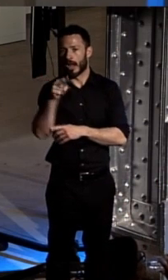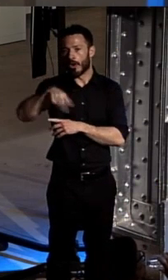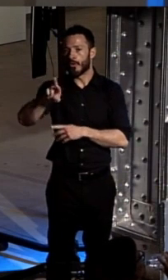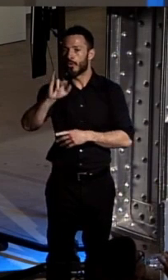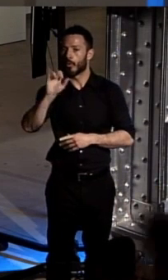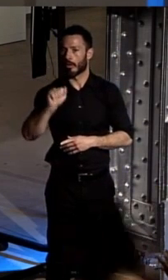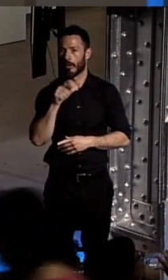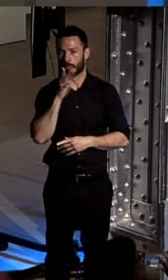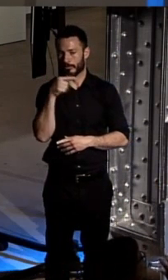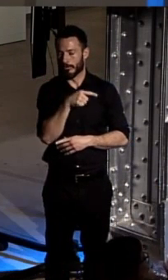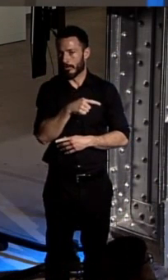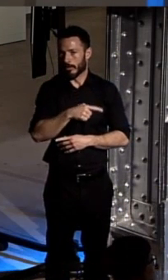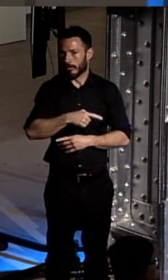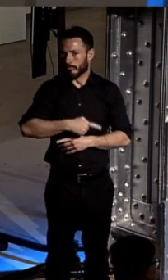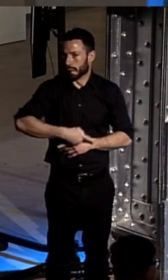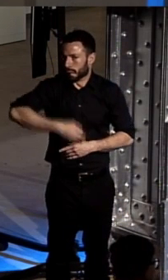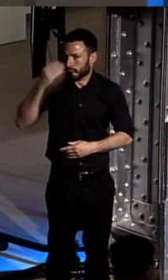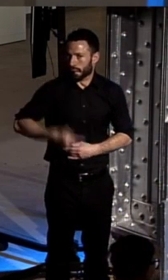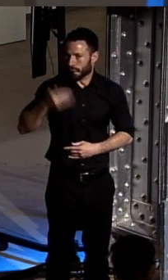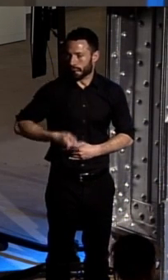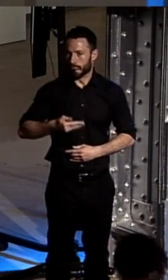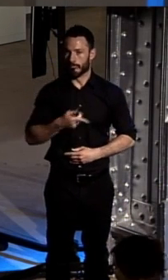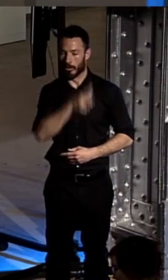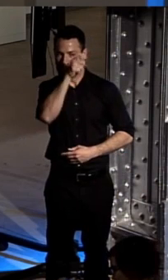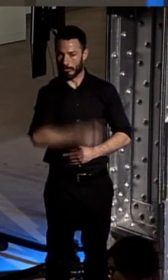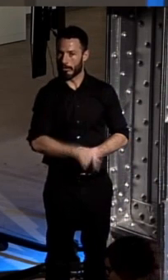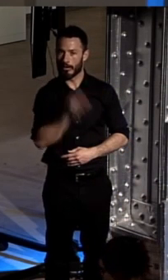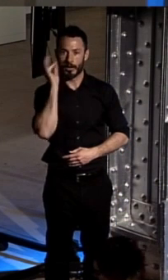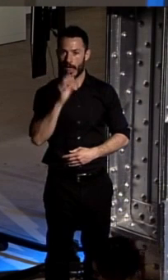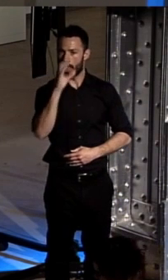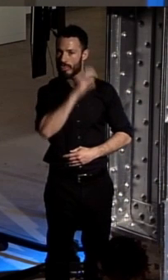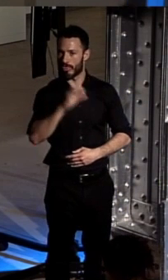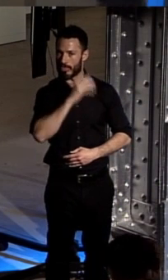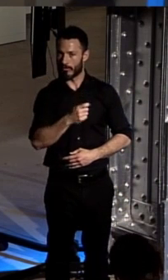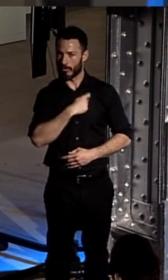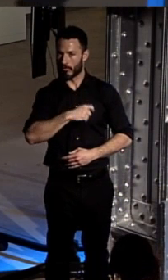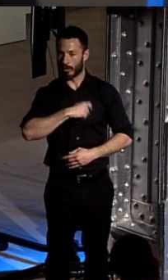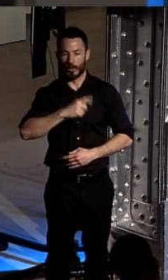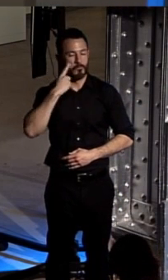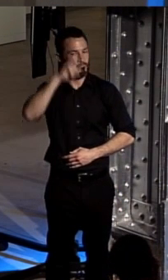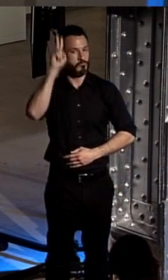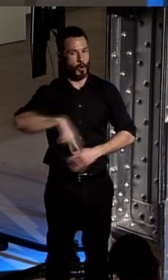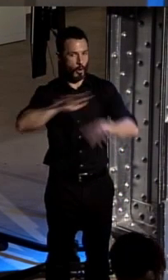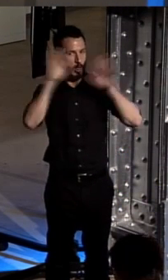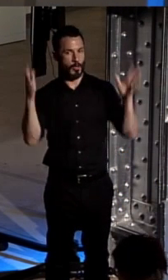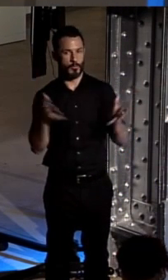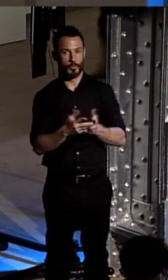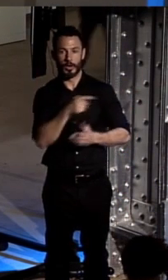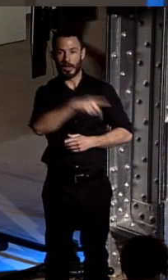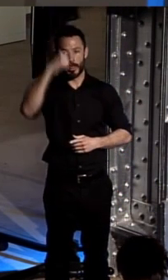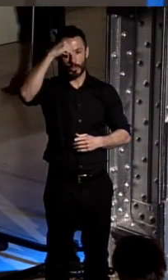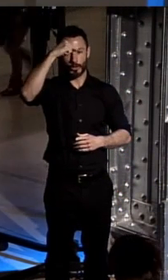es un crack. ¿Yo qué quieren que les diga? Es una de nuestras científicas más reconocidas en todo el mundo. Es doctora